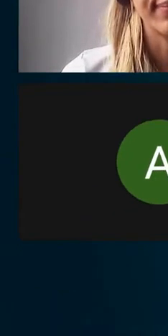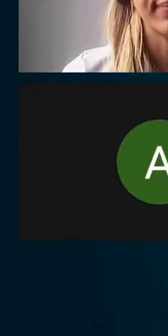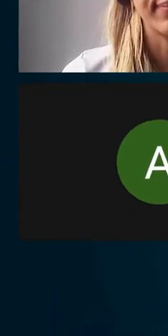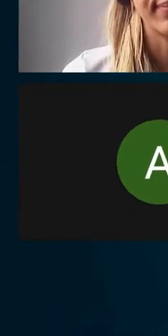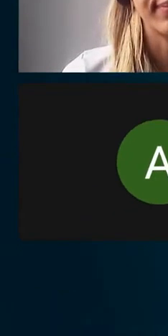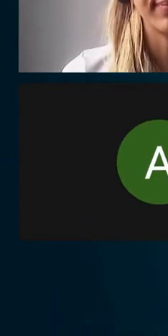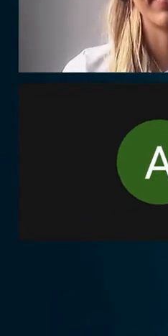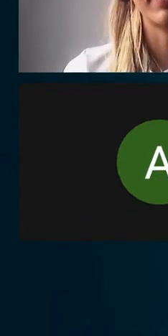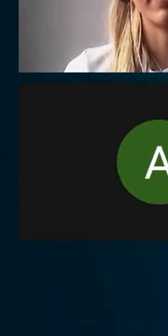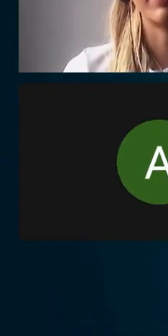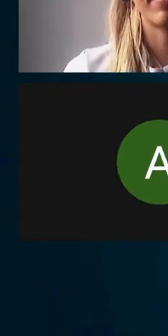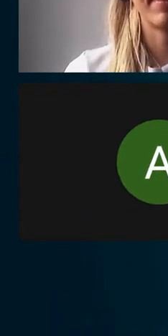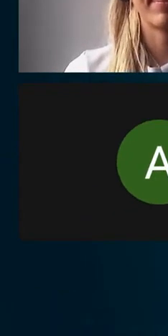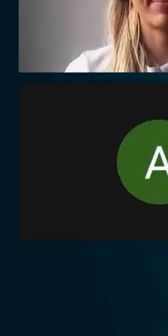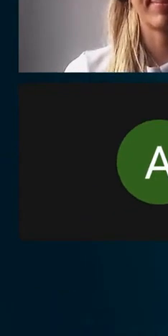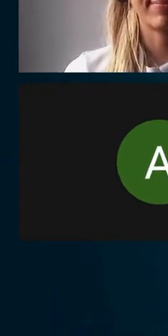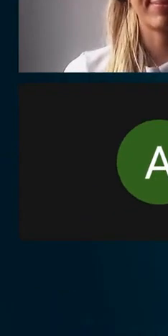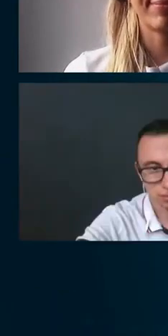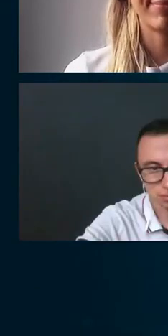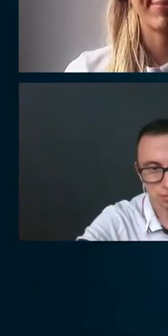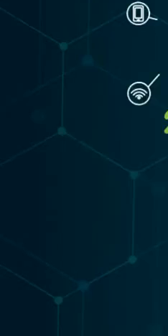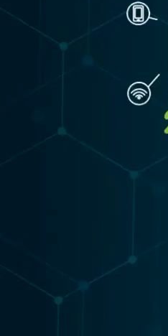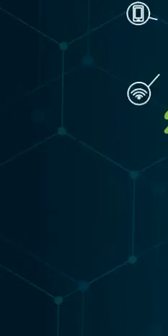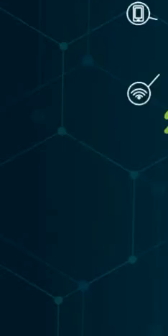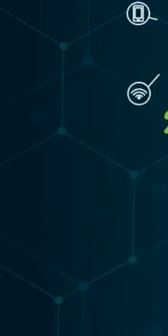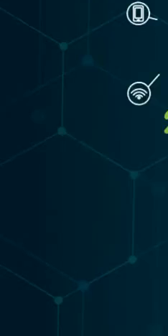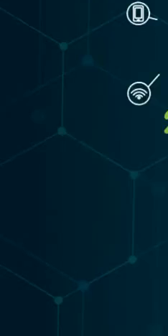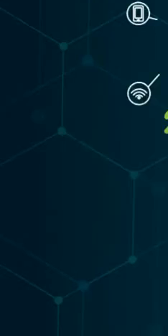Hasta luego. Chao.